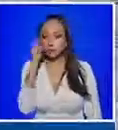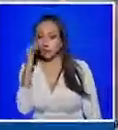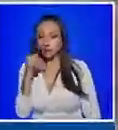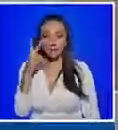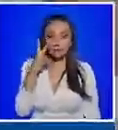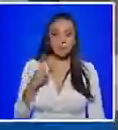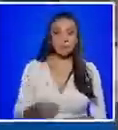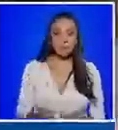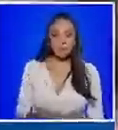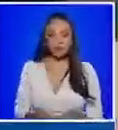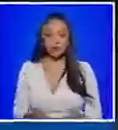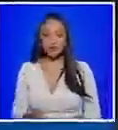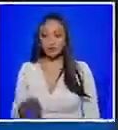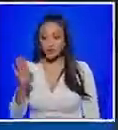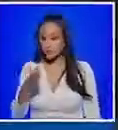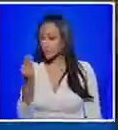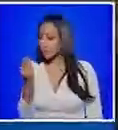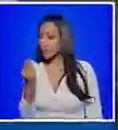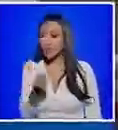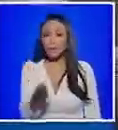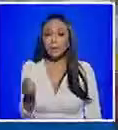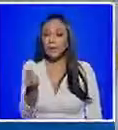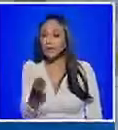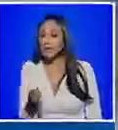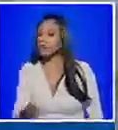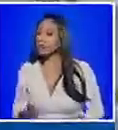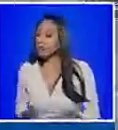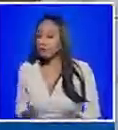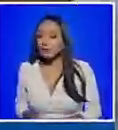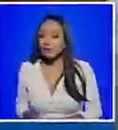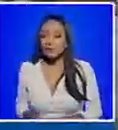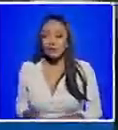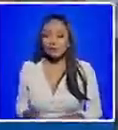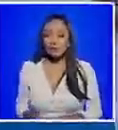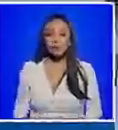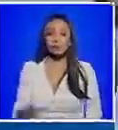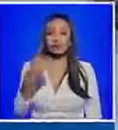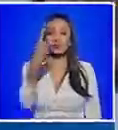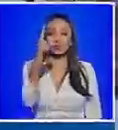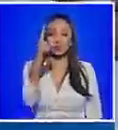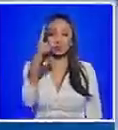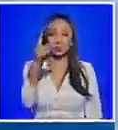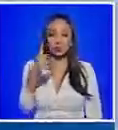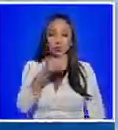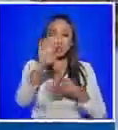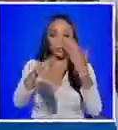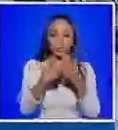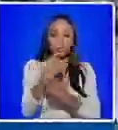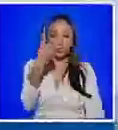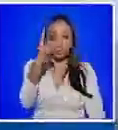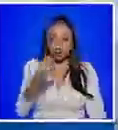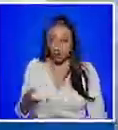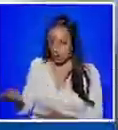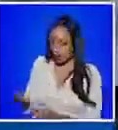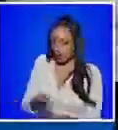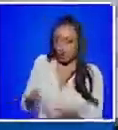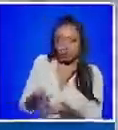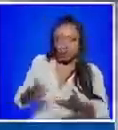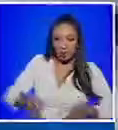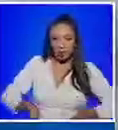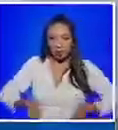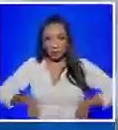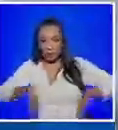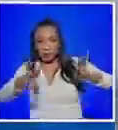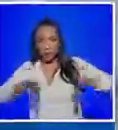Acá está barato. Muy buenos días, ¿a cómo está por acá los precios? $1. $1, todo $1. A ver,